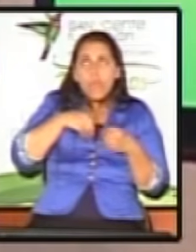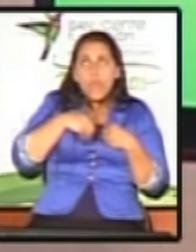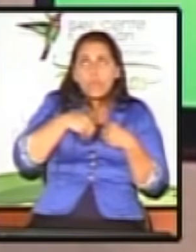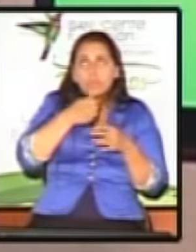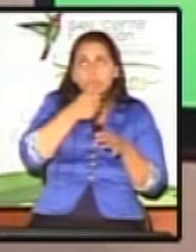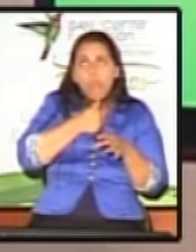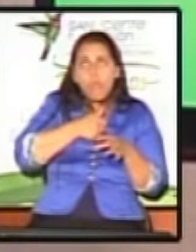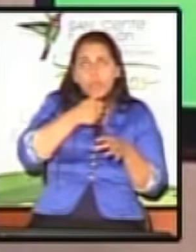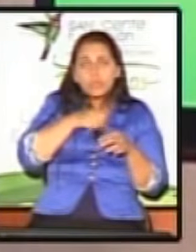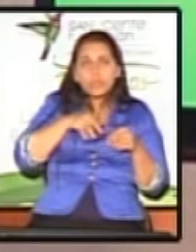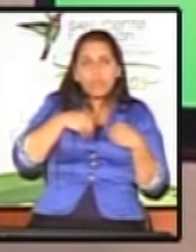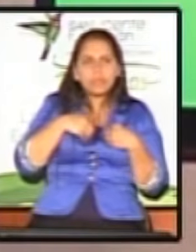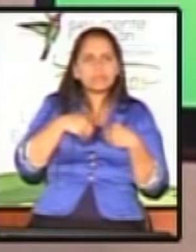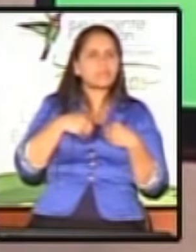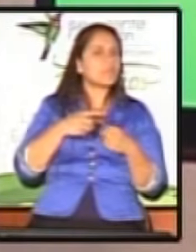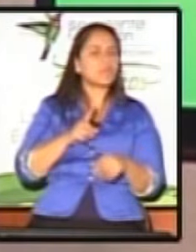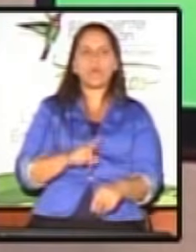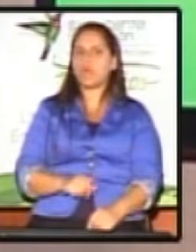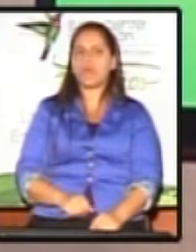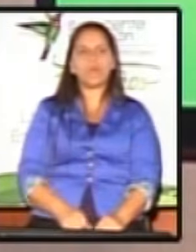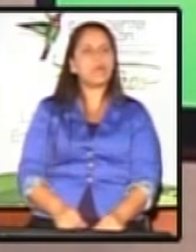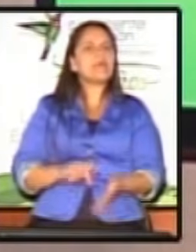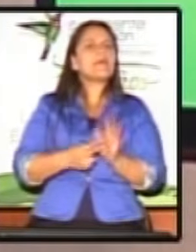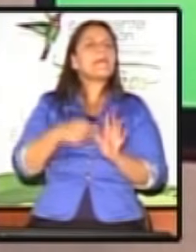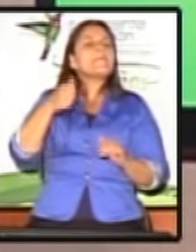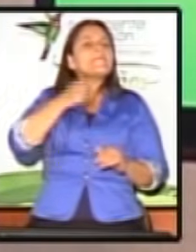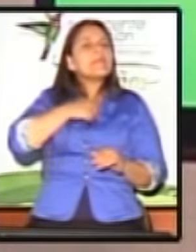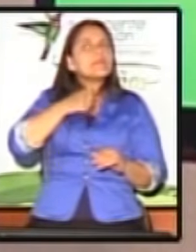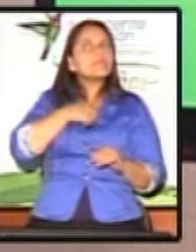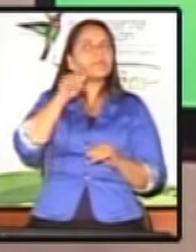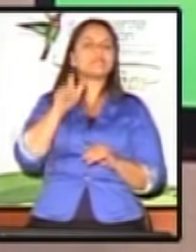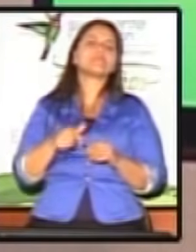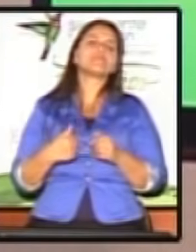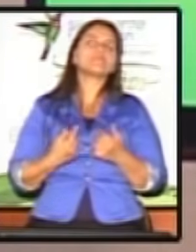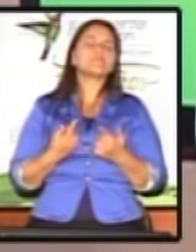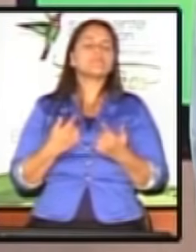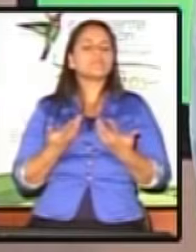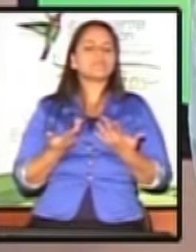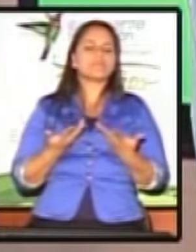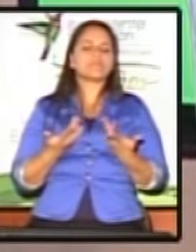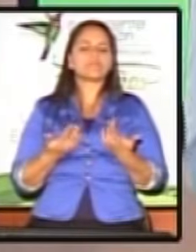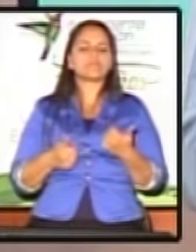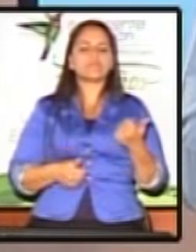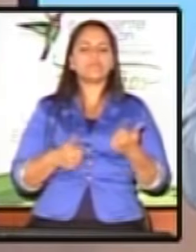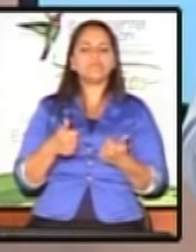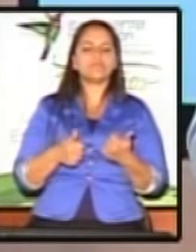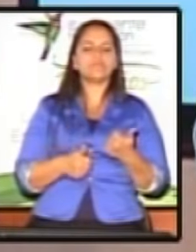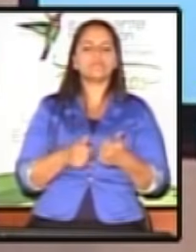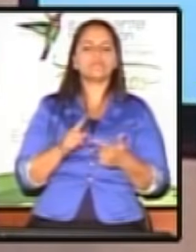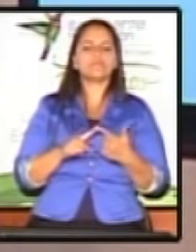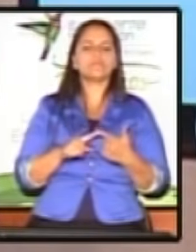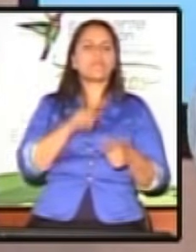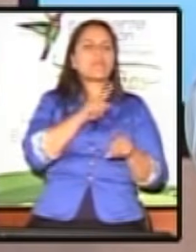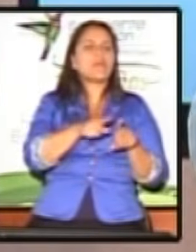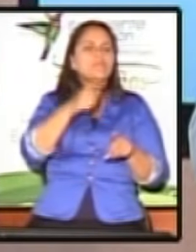incomodidad psíquica o emocional que tiene el paciente, también hay una incomodidad asociada a que estos pacientes